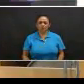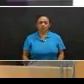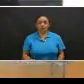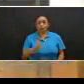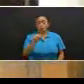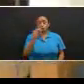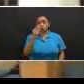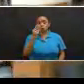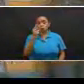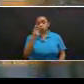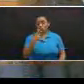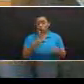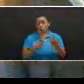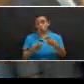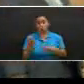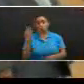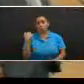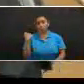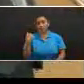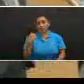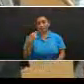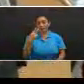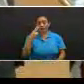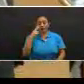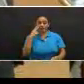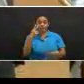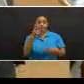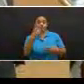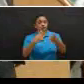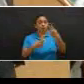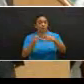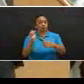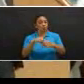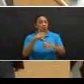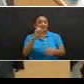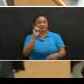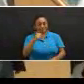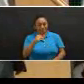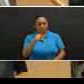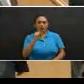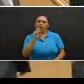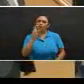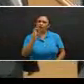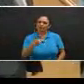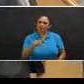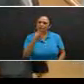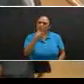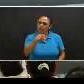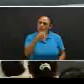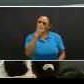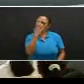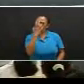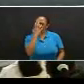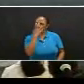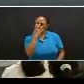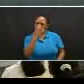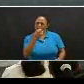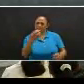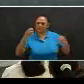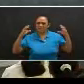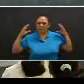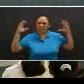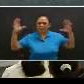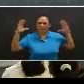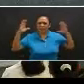A veces fue necesario que pecaras tan grandemente para que pudieras ver que existe